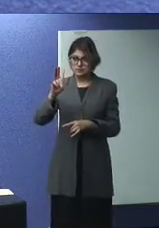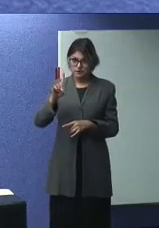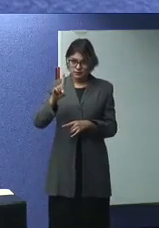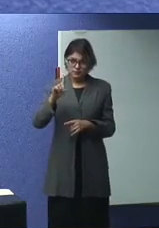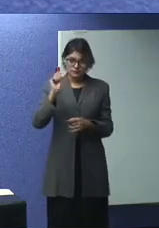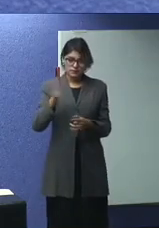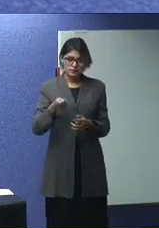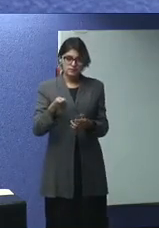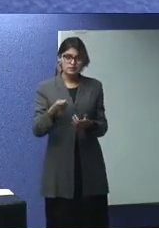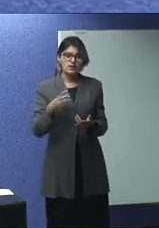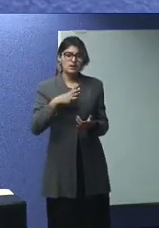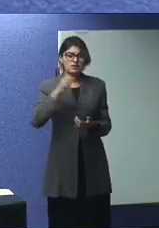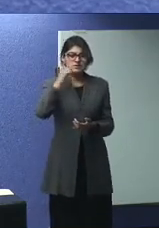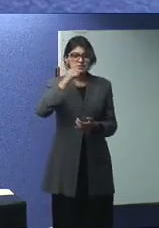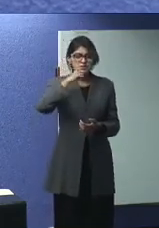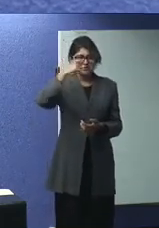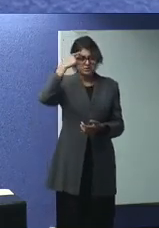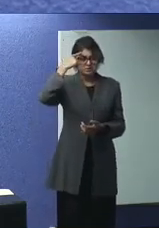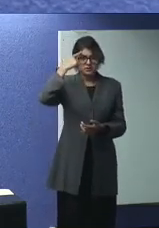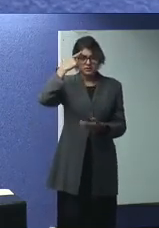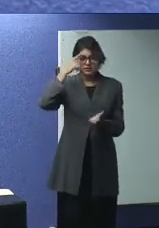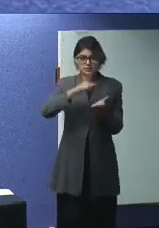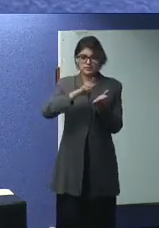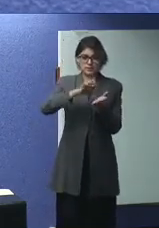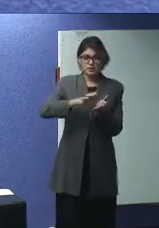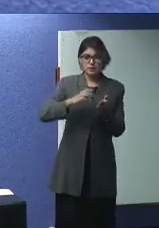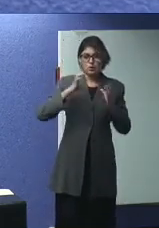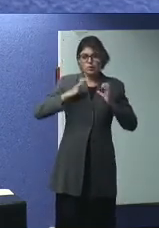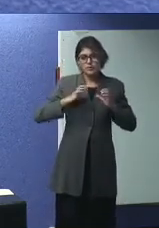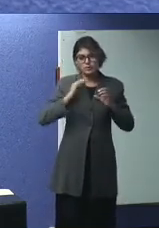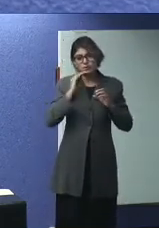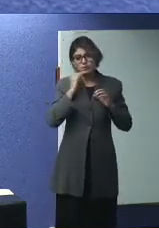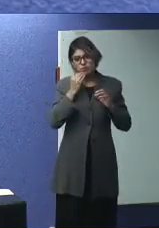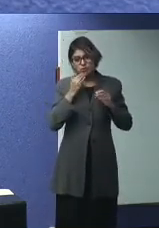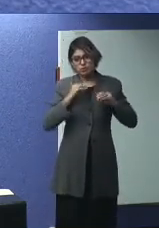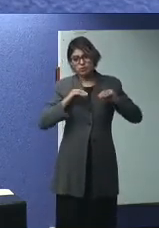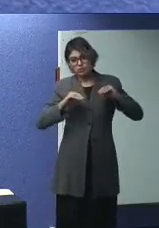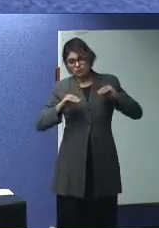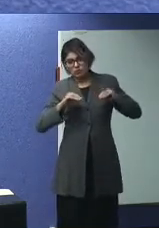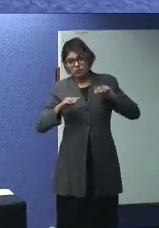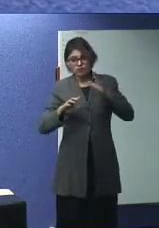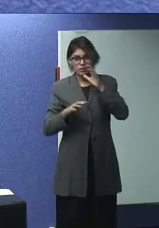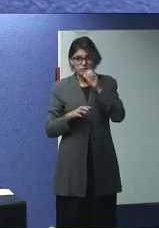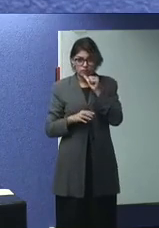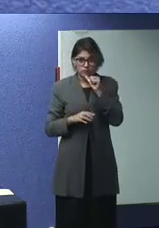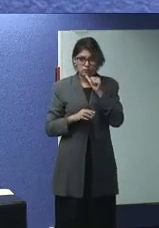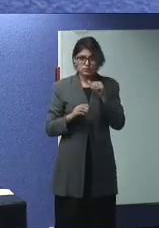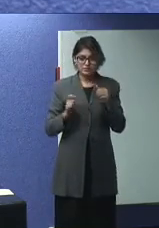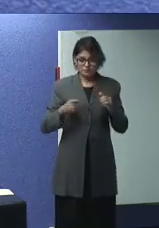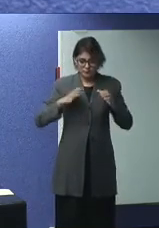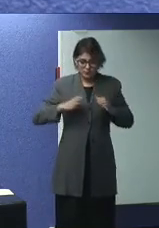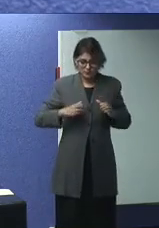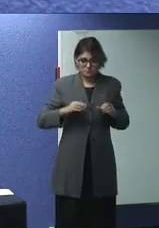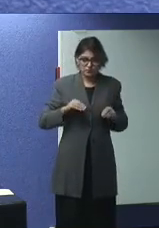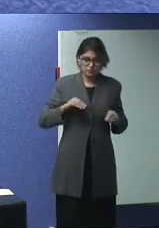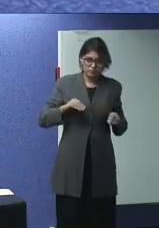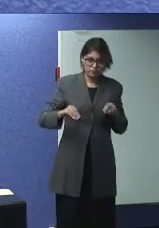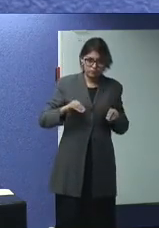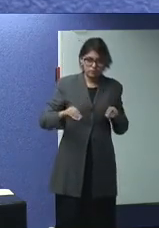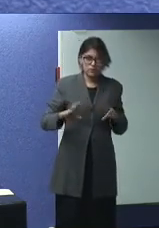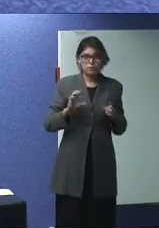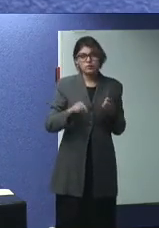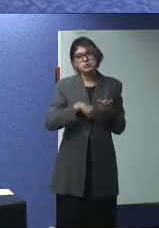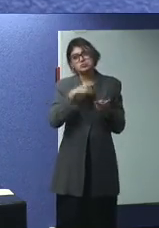social siempre está presente una discapacidad motriz, referida a una diversidad funcional en la movilidad. Una